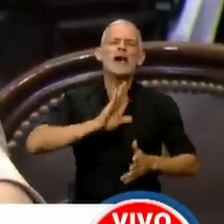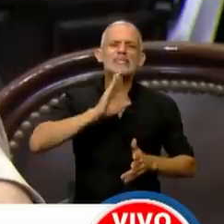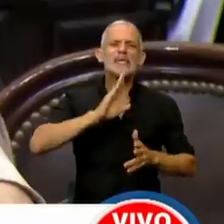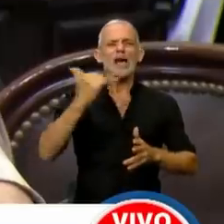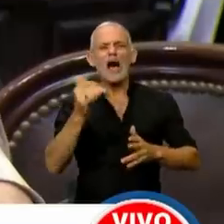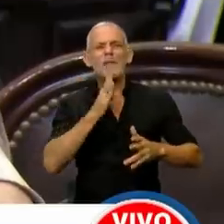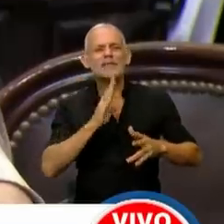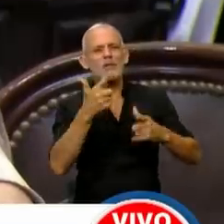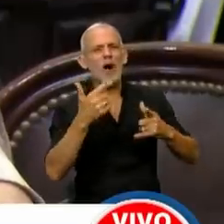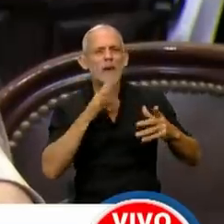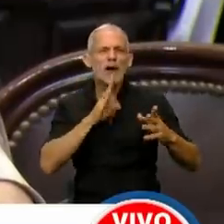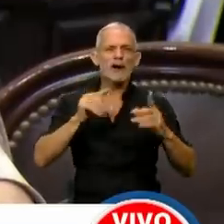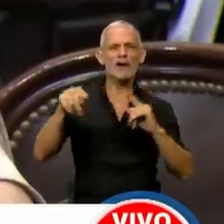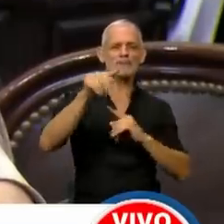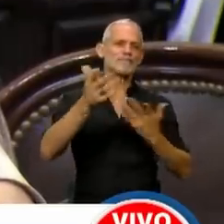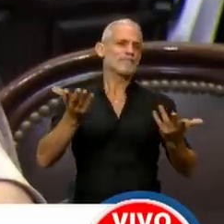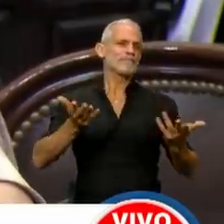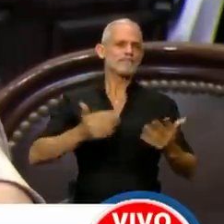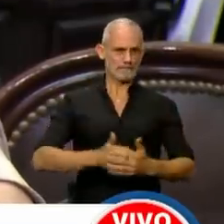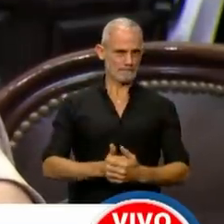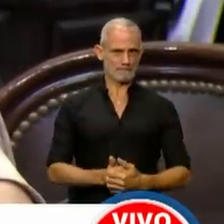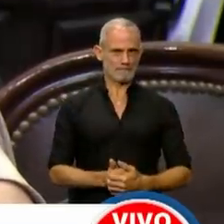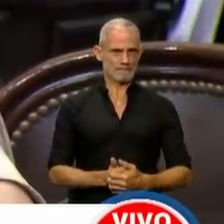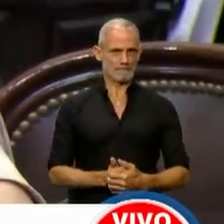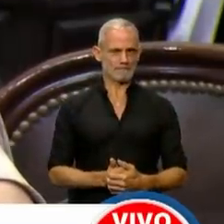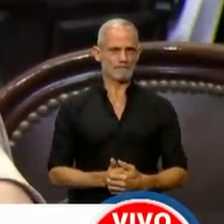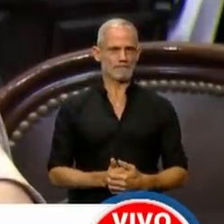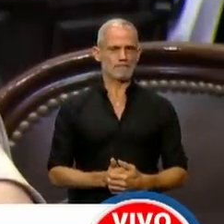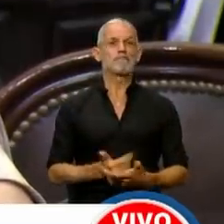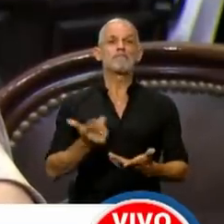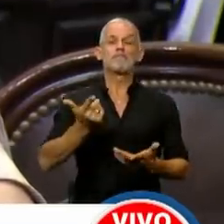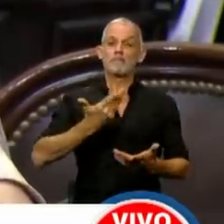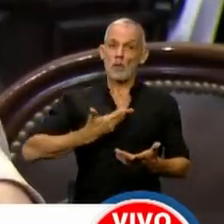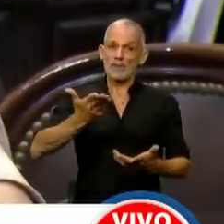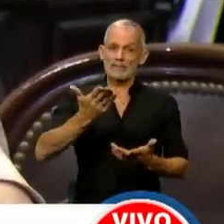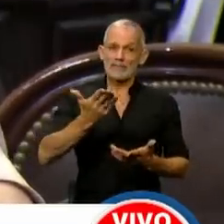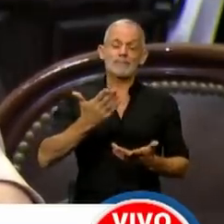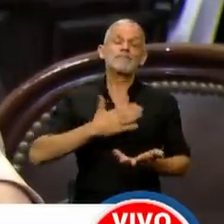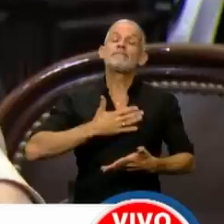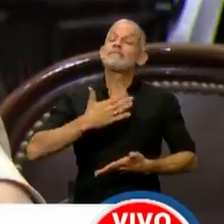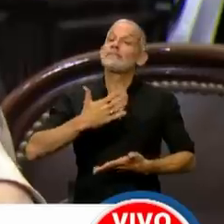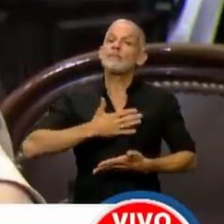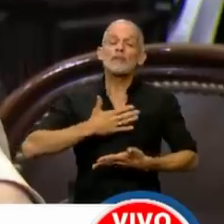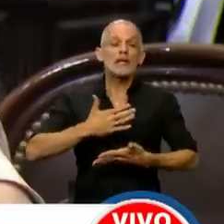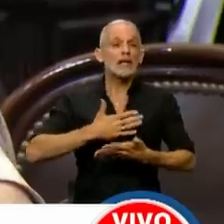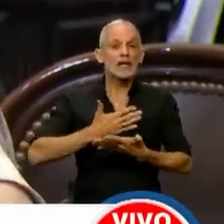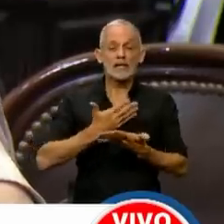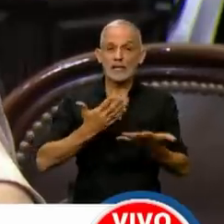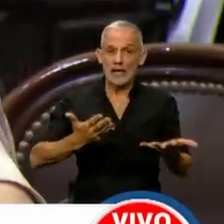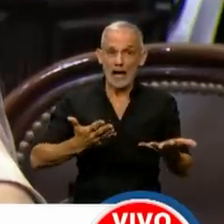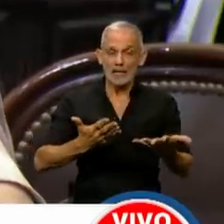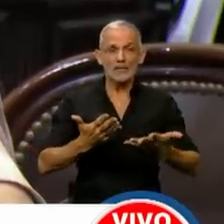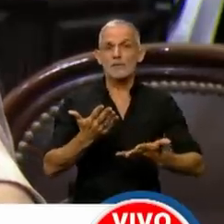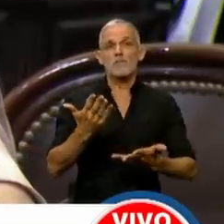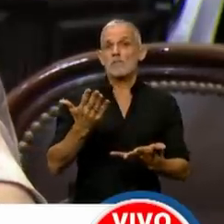paciencia es un tema, señor presidente, que lamentablemente